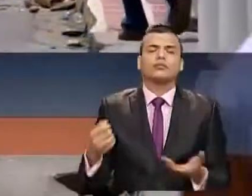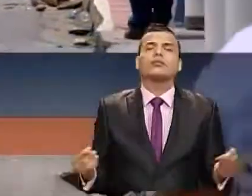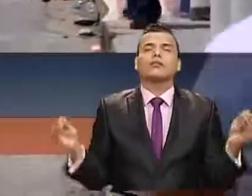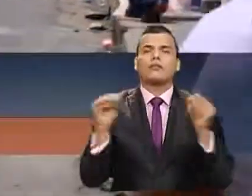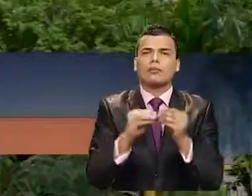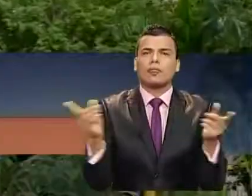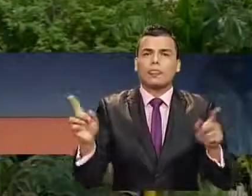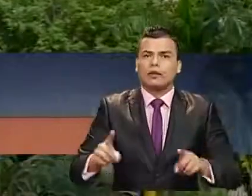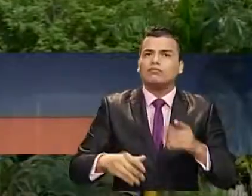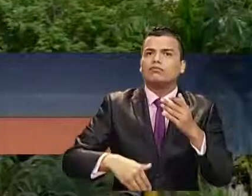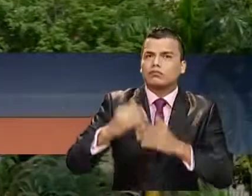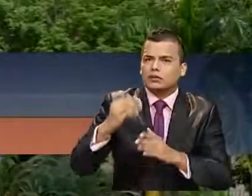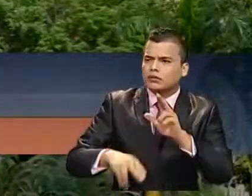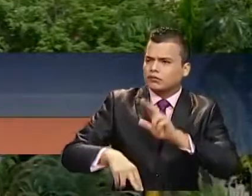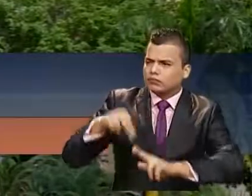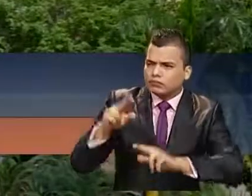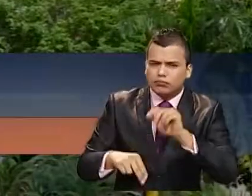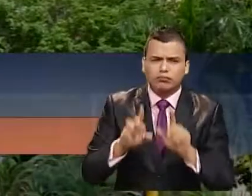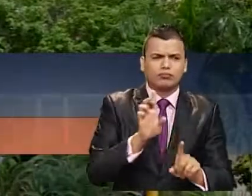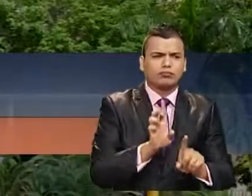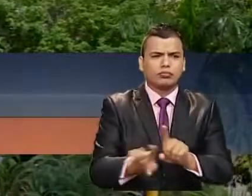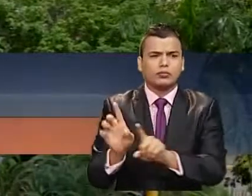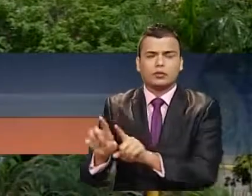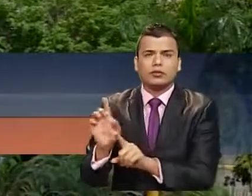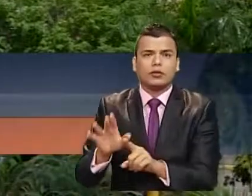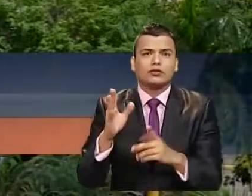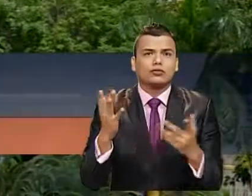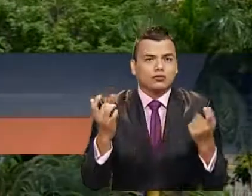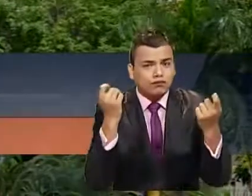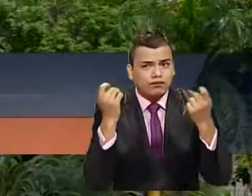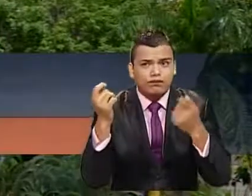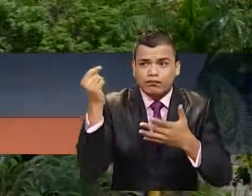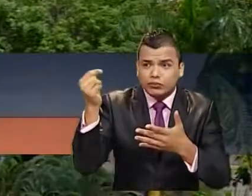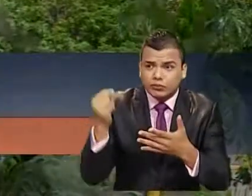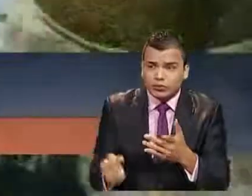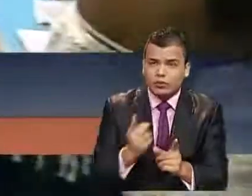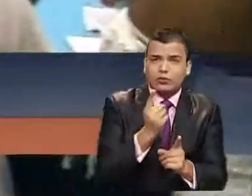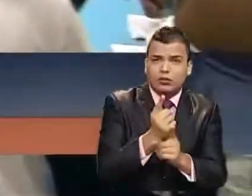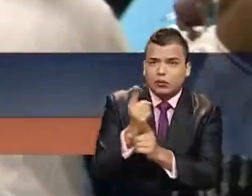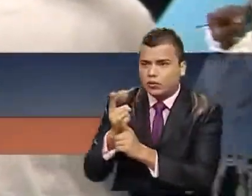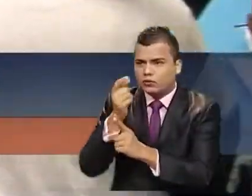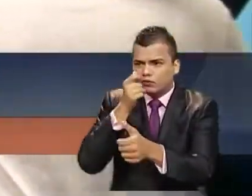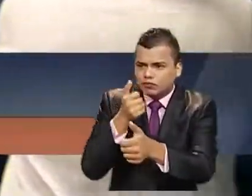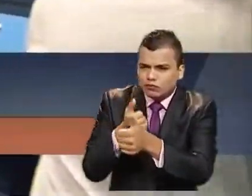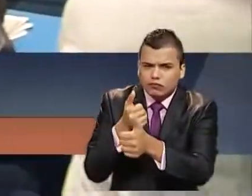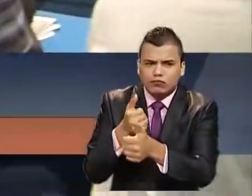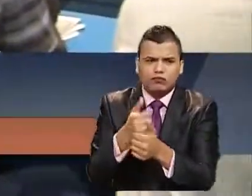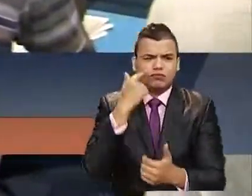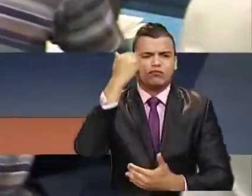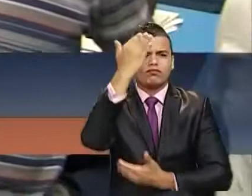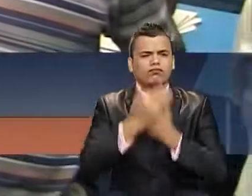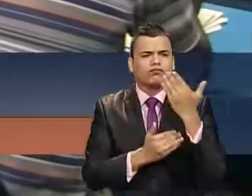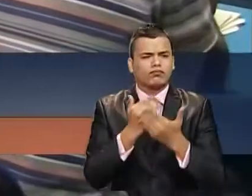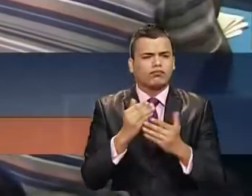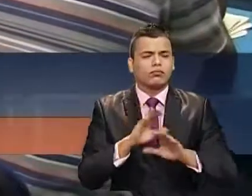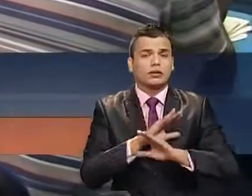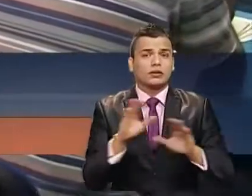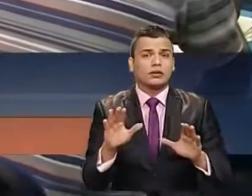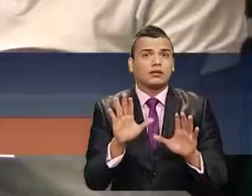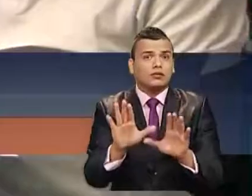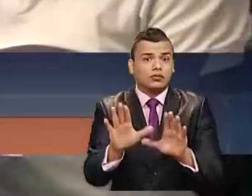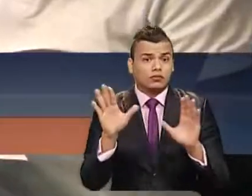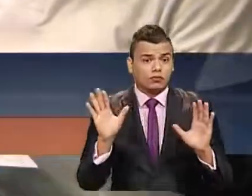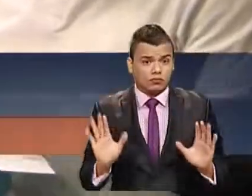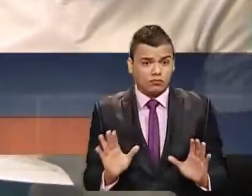empezar a hacerlo o sea todo esto es el poder lograr que hagamos las el seguimiento y la evaluación de que lo que si